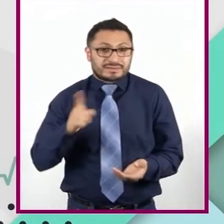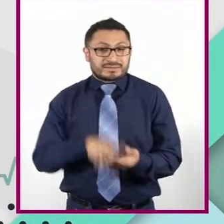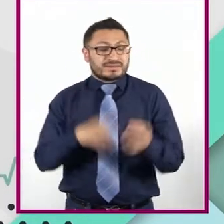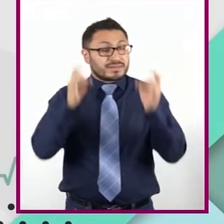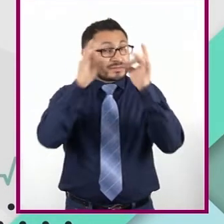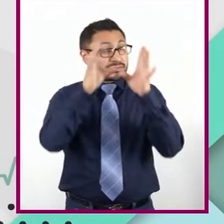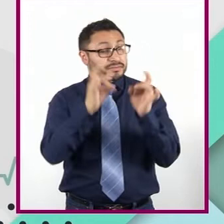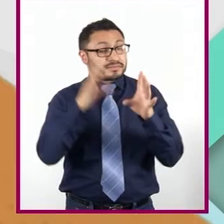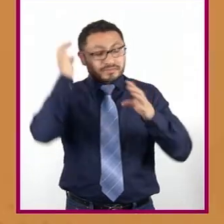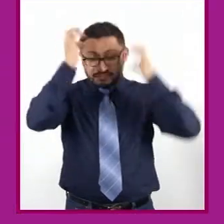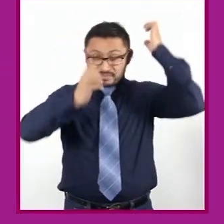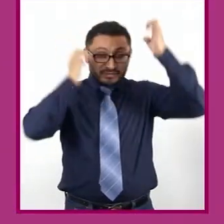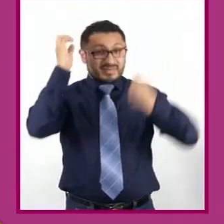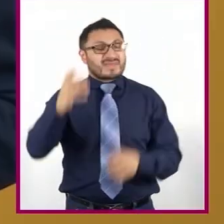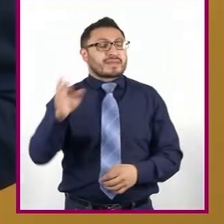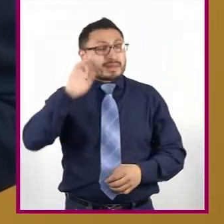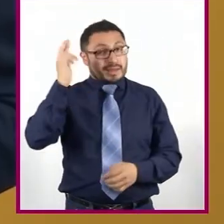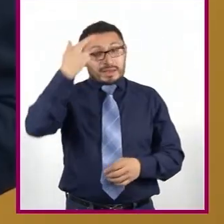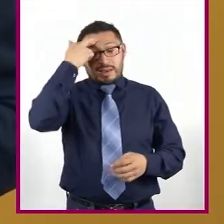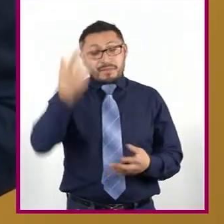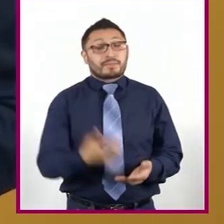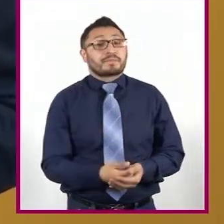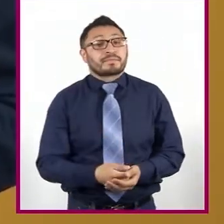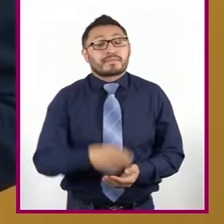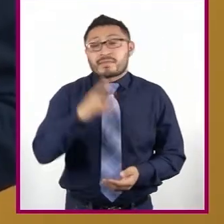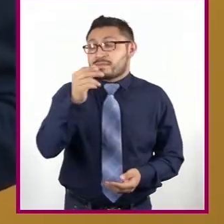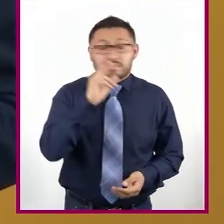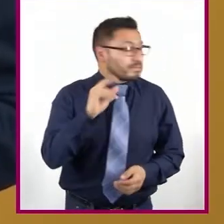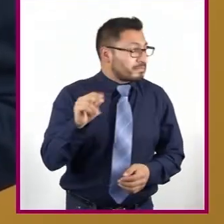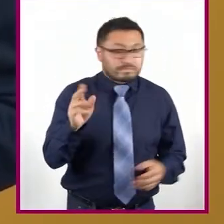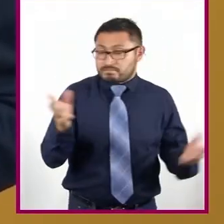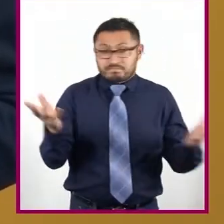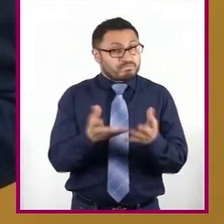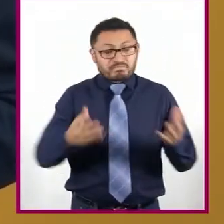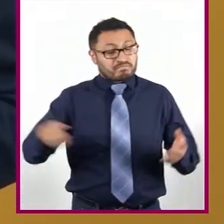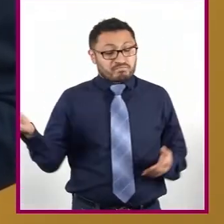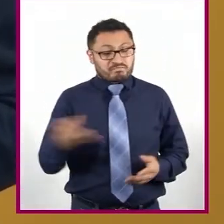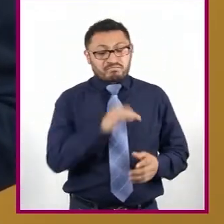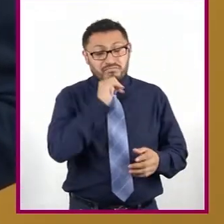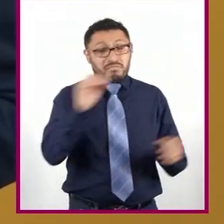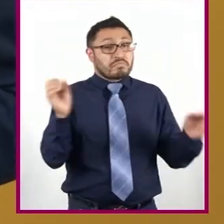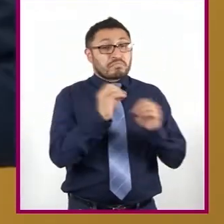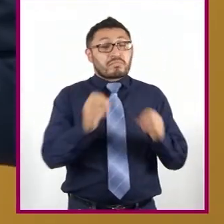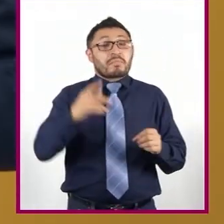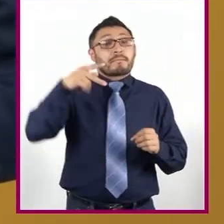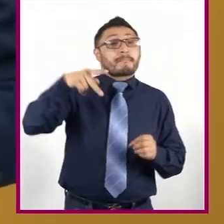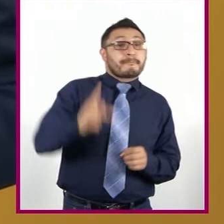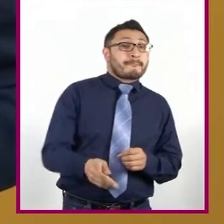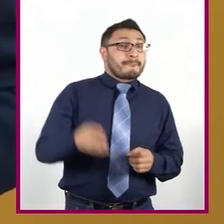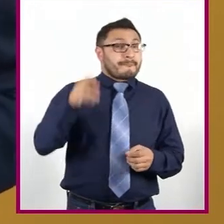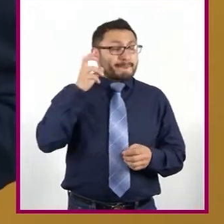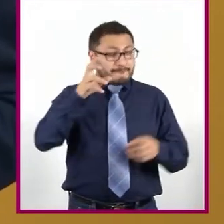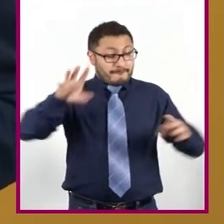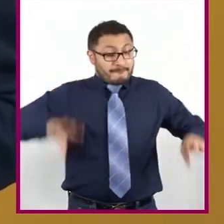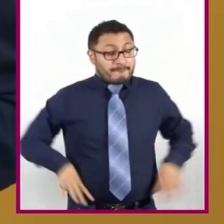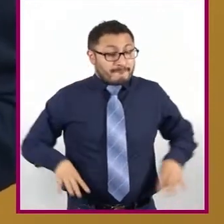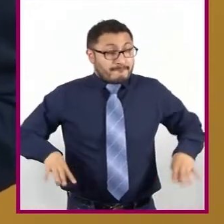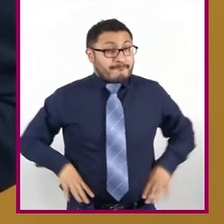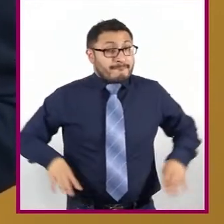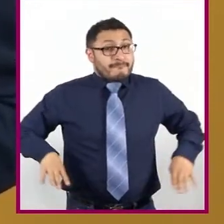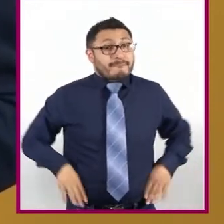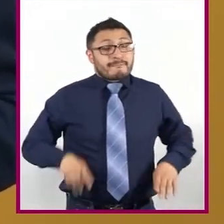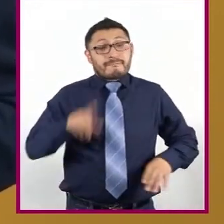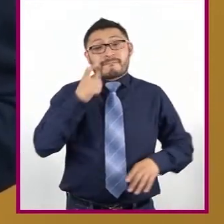eventos. Hay que tener presente que no hemos realizado ningún lanzamiento. Sin embargo, por la característica que tiene